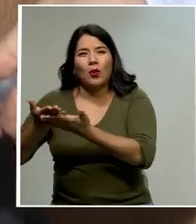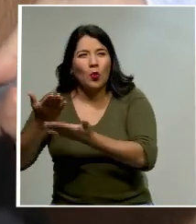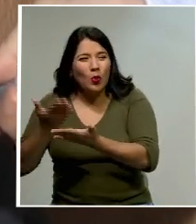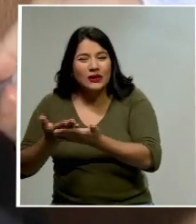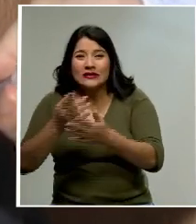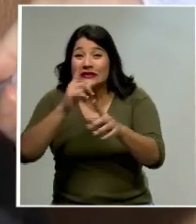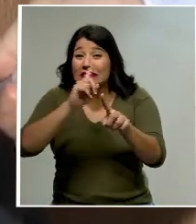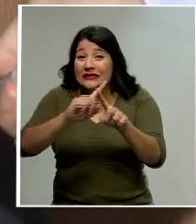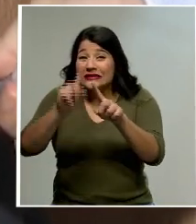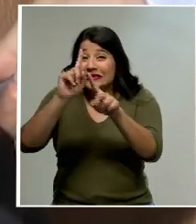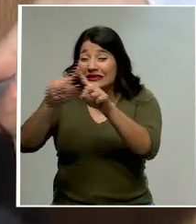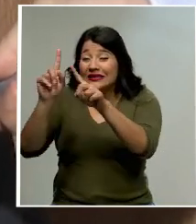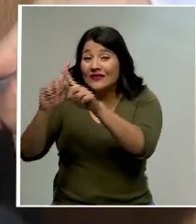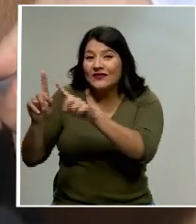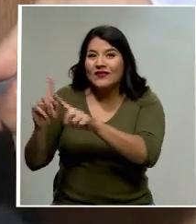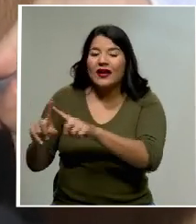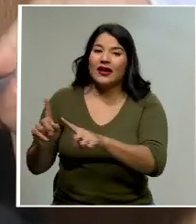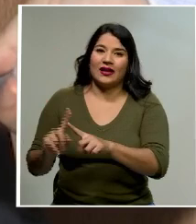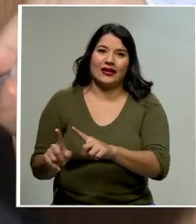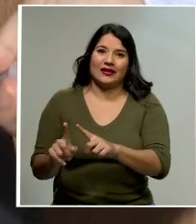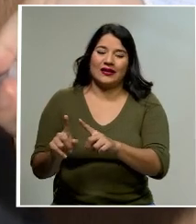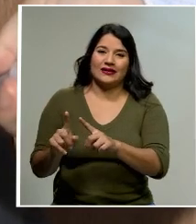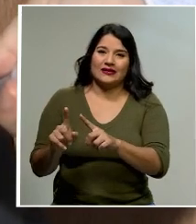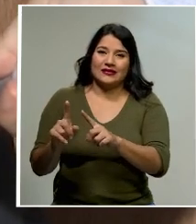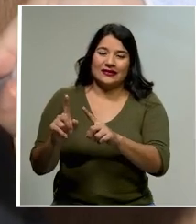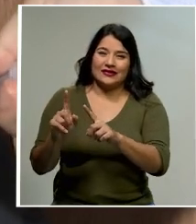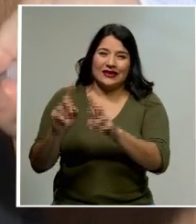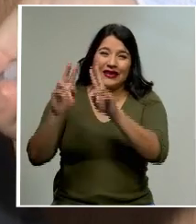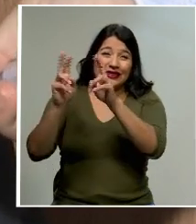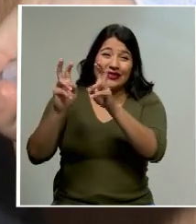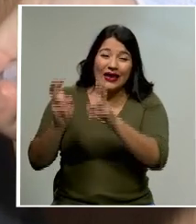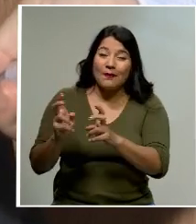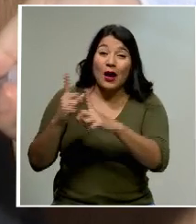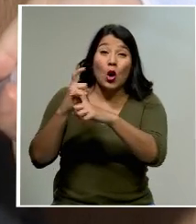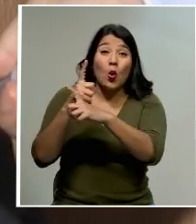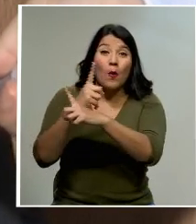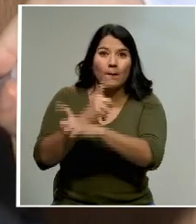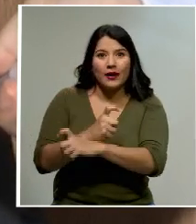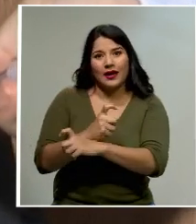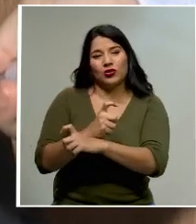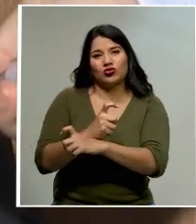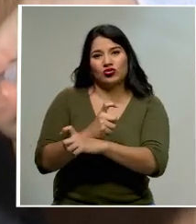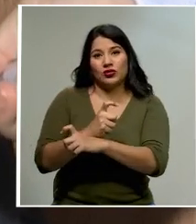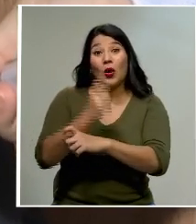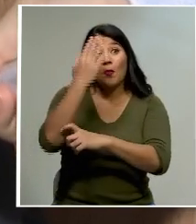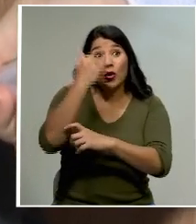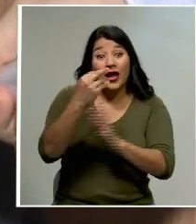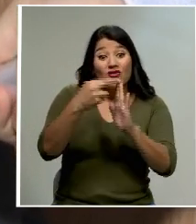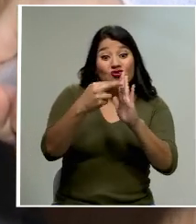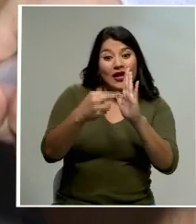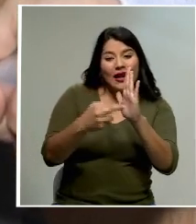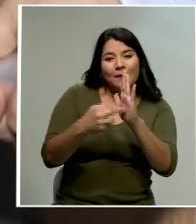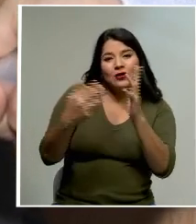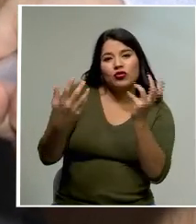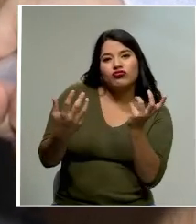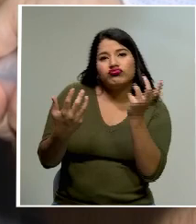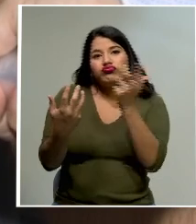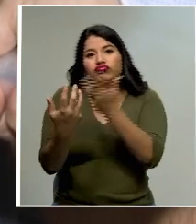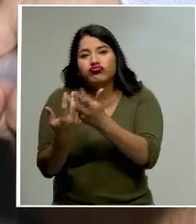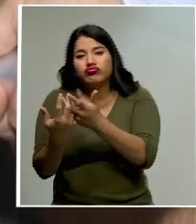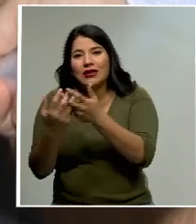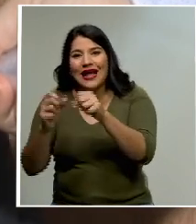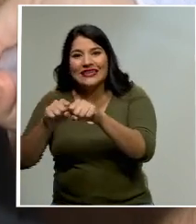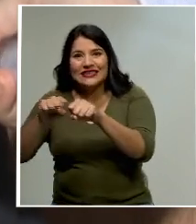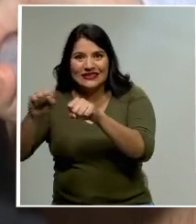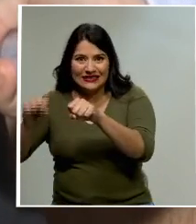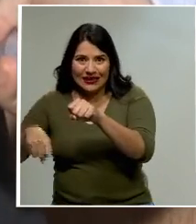de complicaciones o complejidades que tiene el sistema reglamentario nuestro que, por supuesto que la